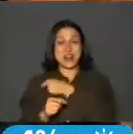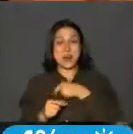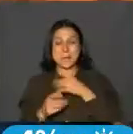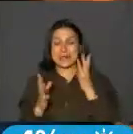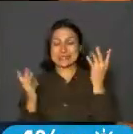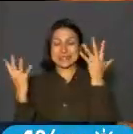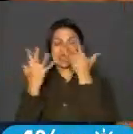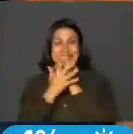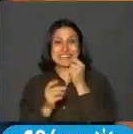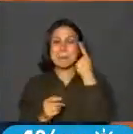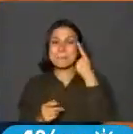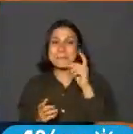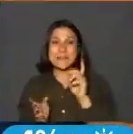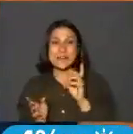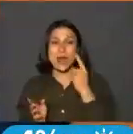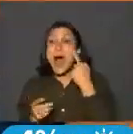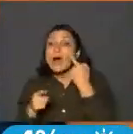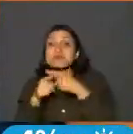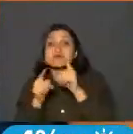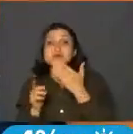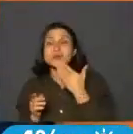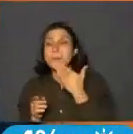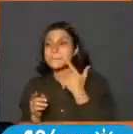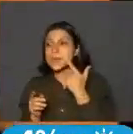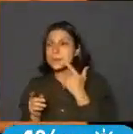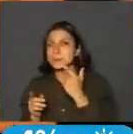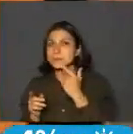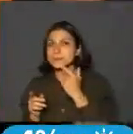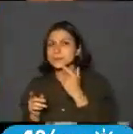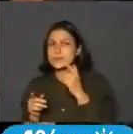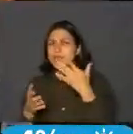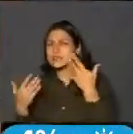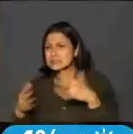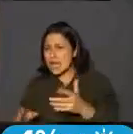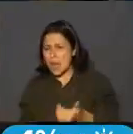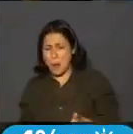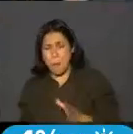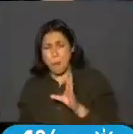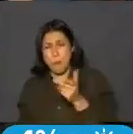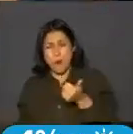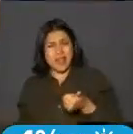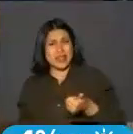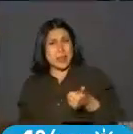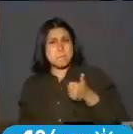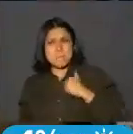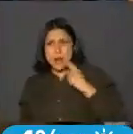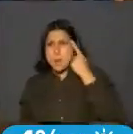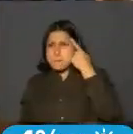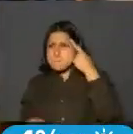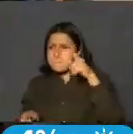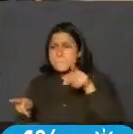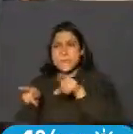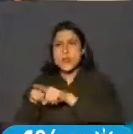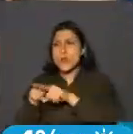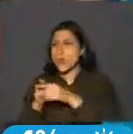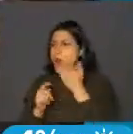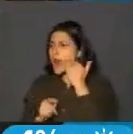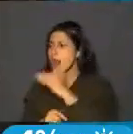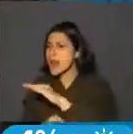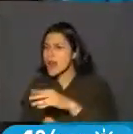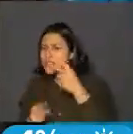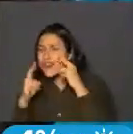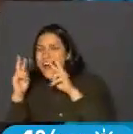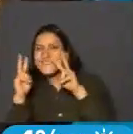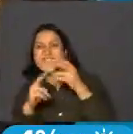pueden enojar los fanáticos. Es que ya, es muy temprano, claro, hace mucho frío, y lo que vemos son hartos niños que fueron a ver al presidente. Cuéntame eso, porque